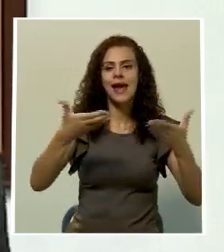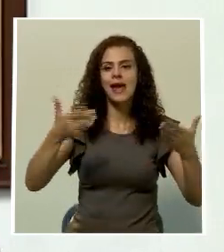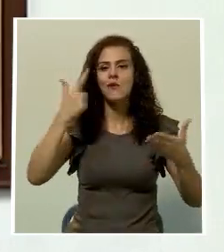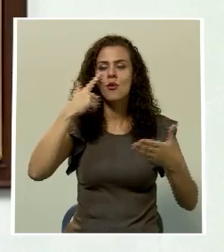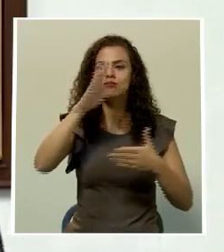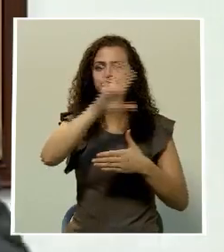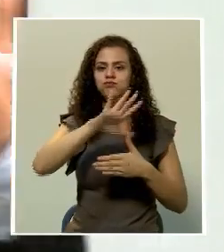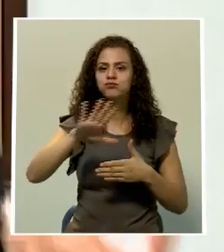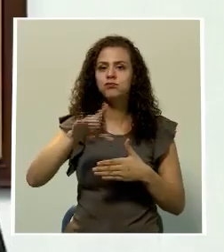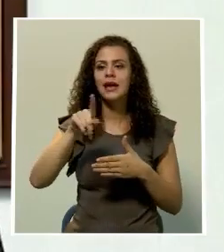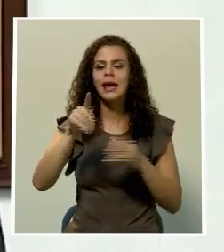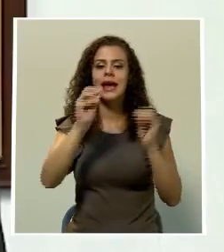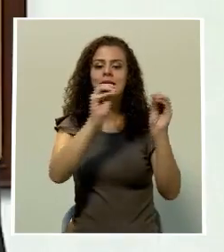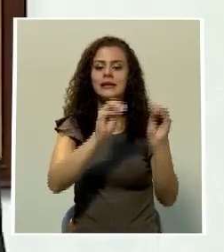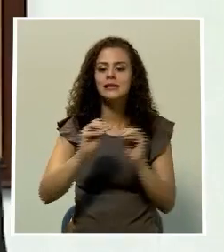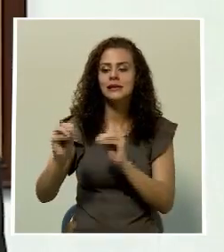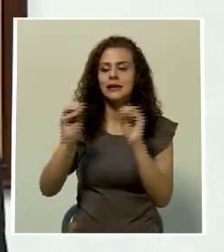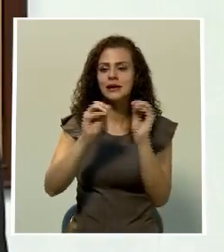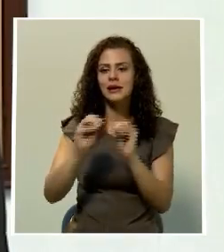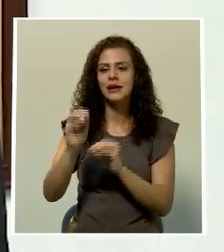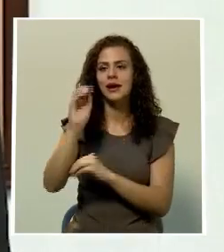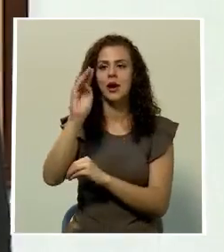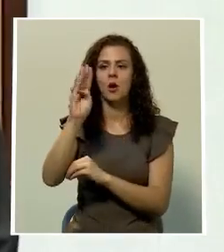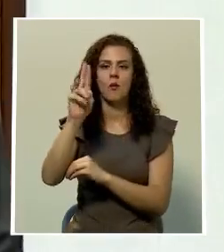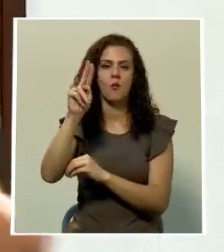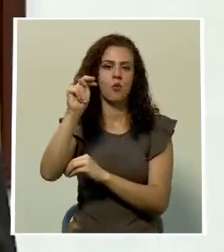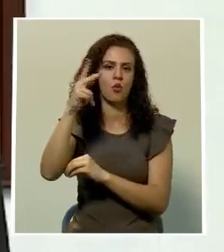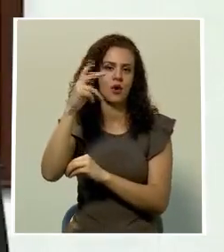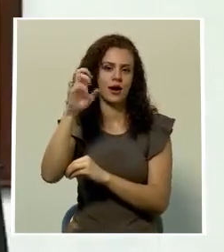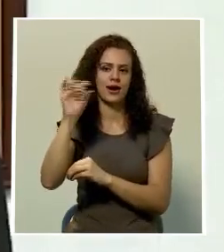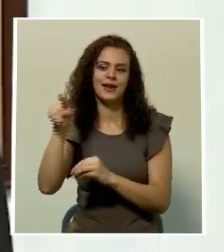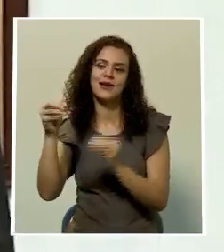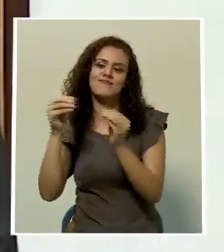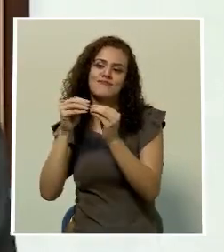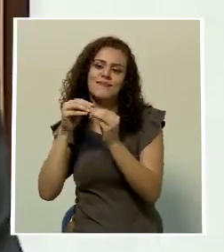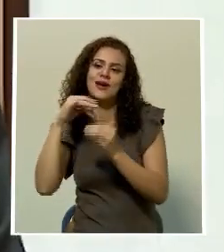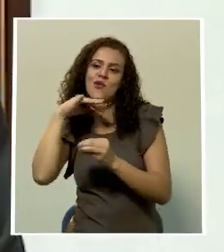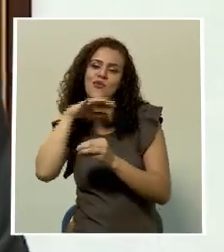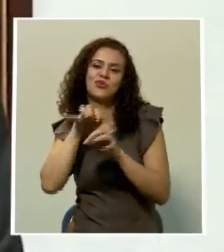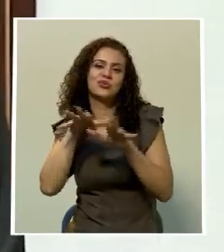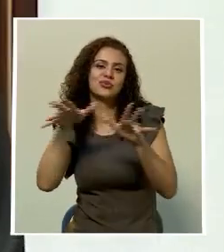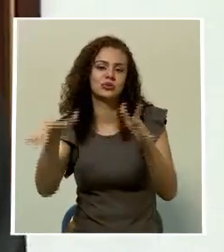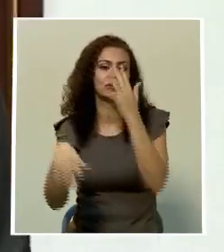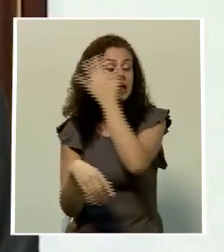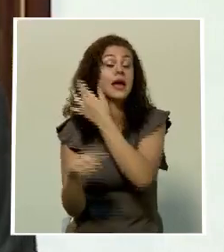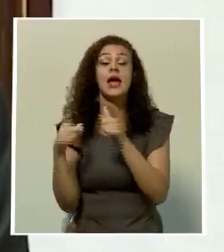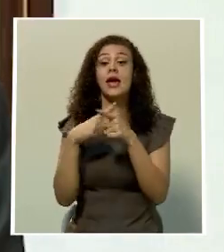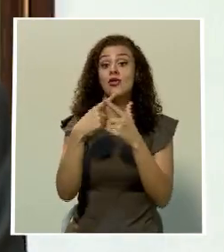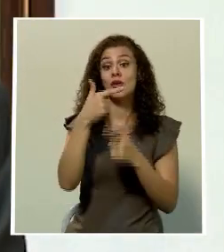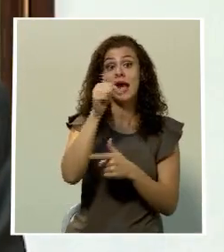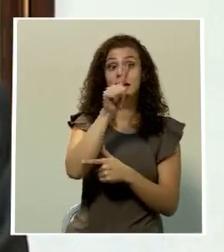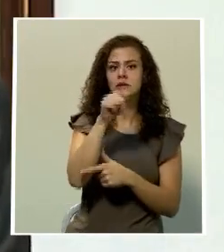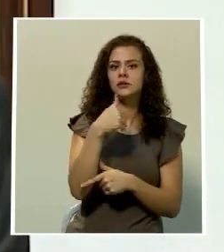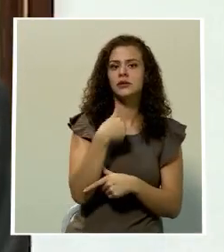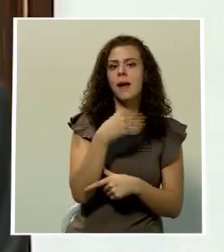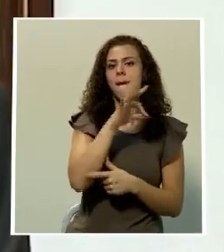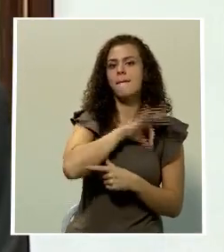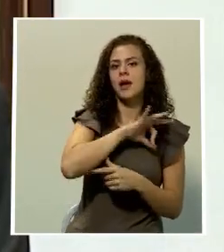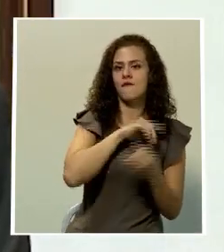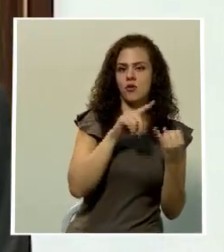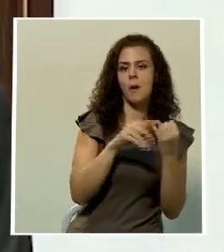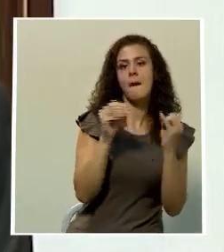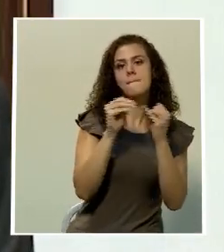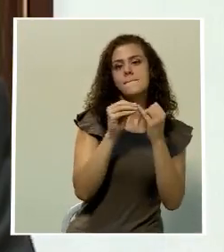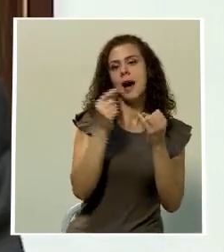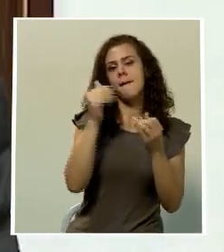industriales que vayan sustituyendo el búnker, que es mucho más contaminante. Entonces el gas tiene varias ventajas. Primero, uno es